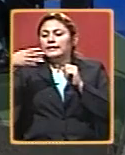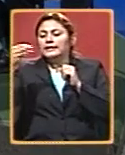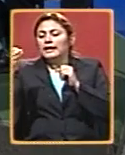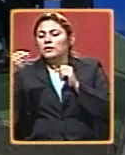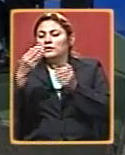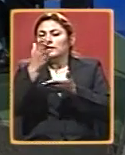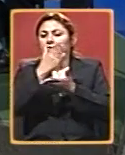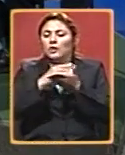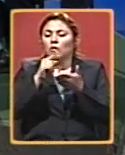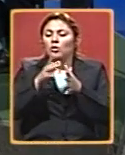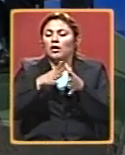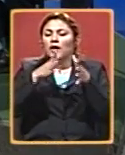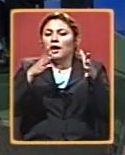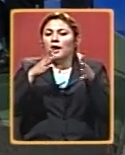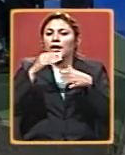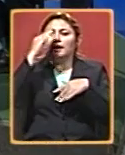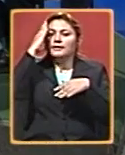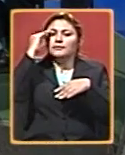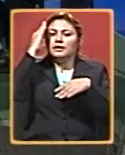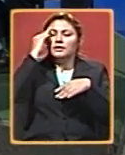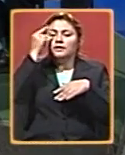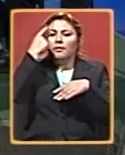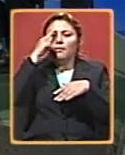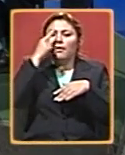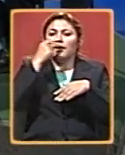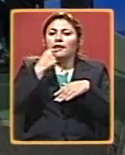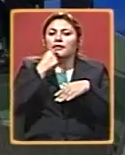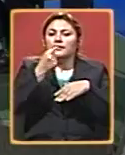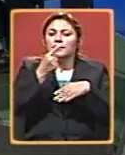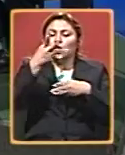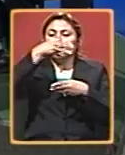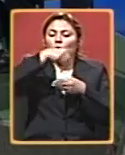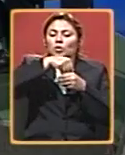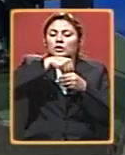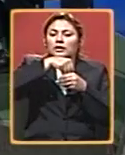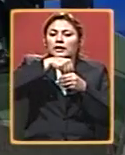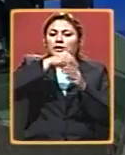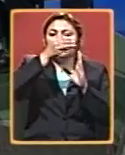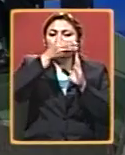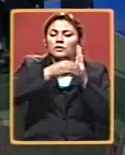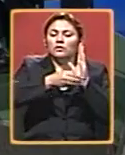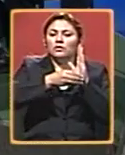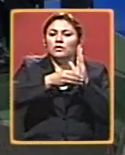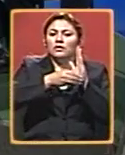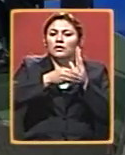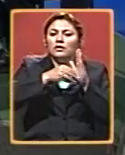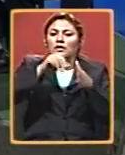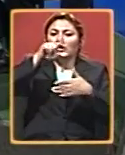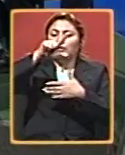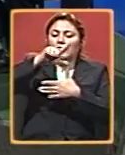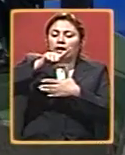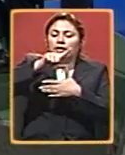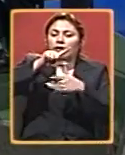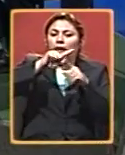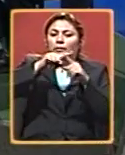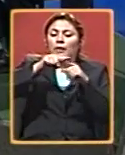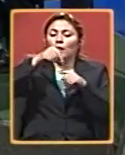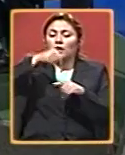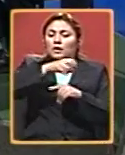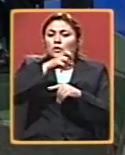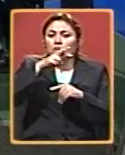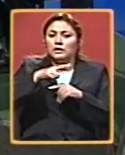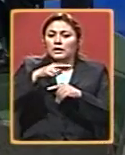gran experiencia para ponerlo en contexto en América Latina, ¿verdad? Pero en Costa Rica el